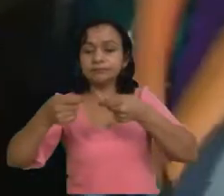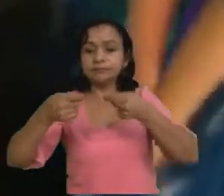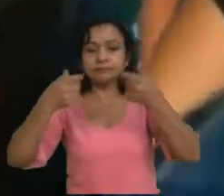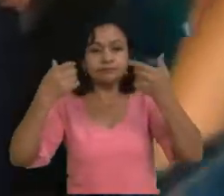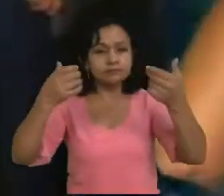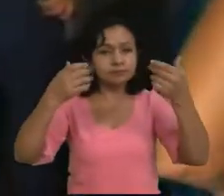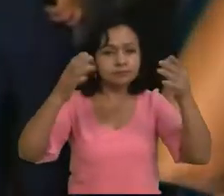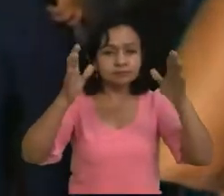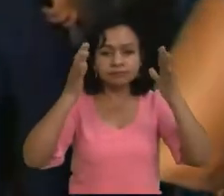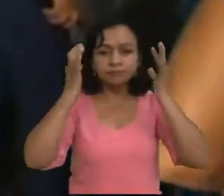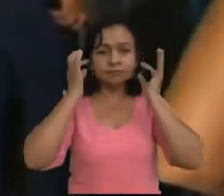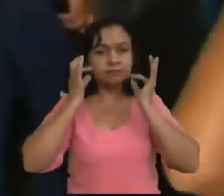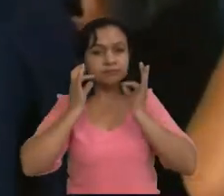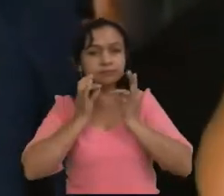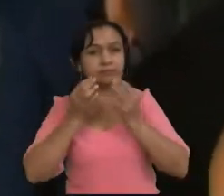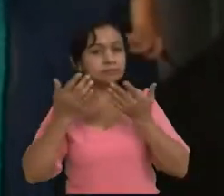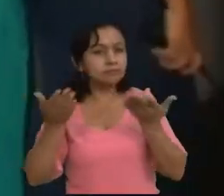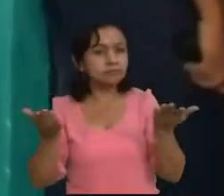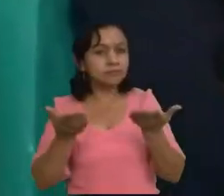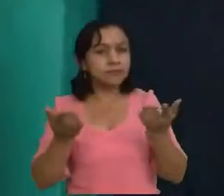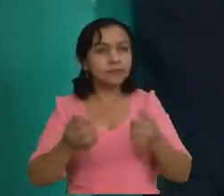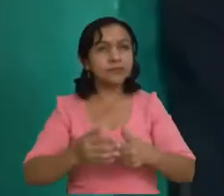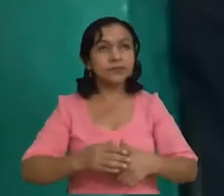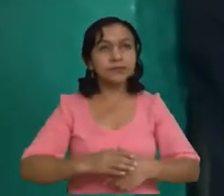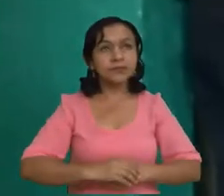bisutería, de lo que es